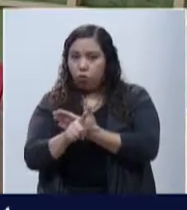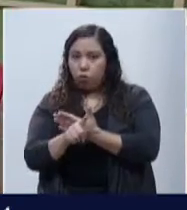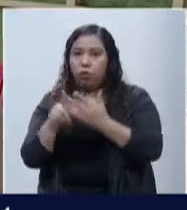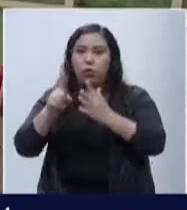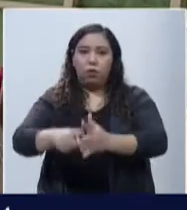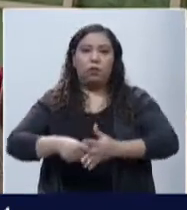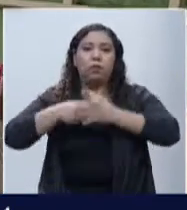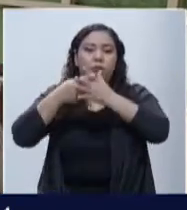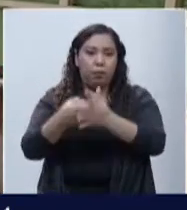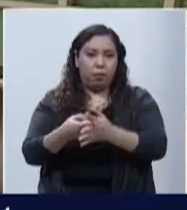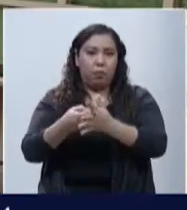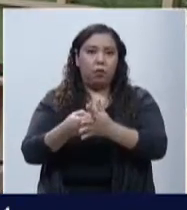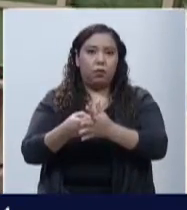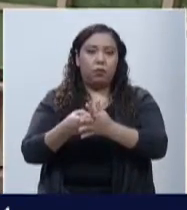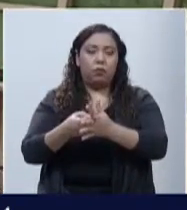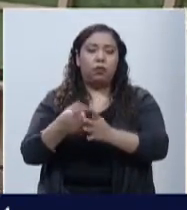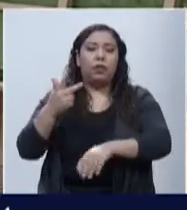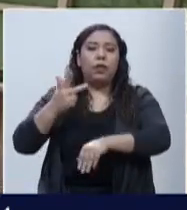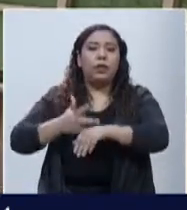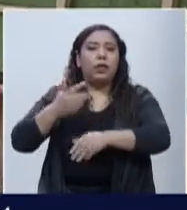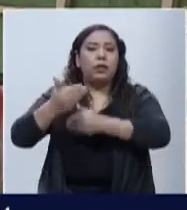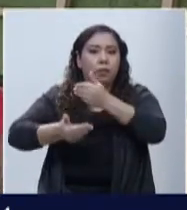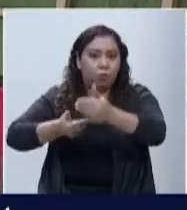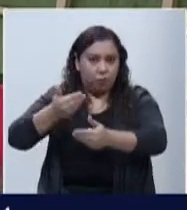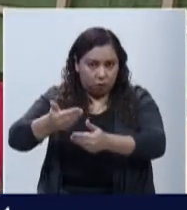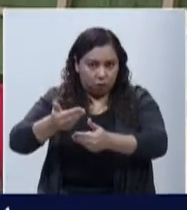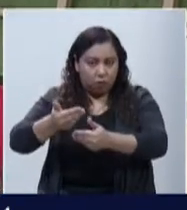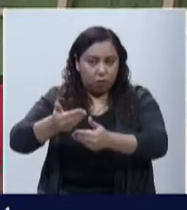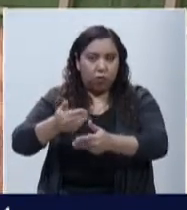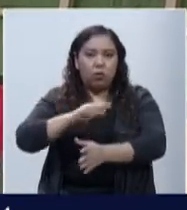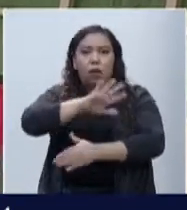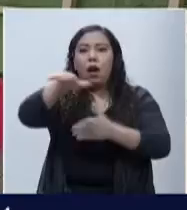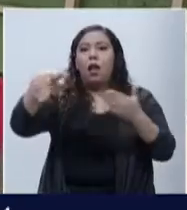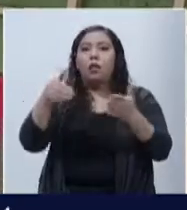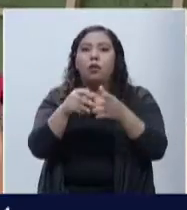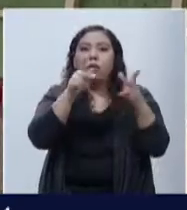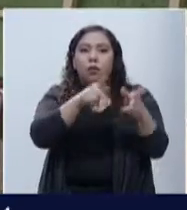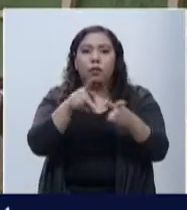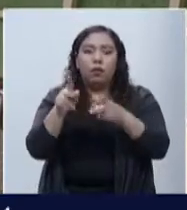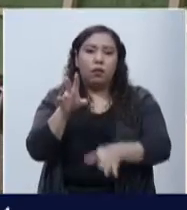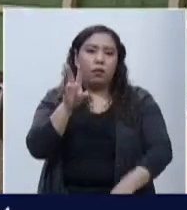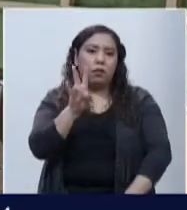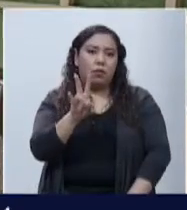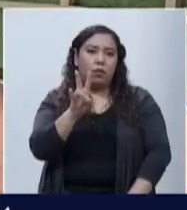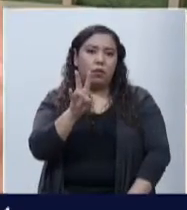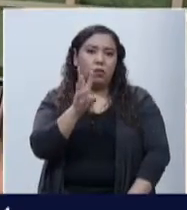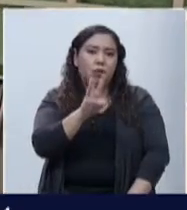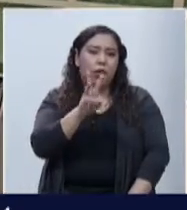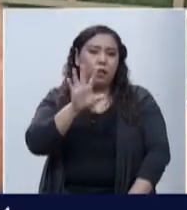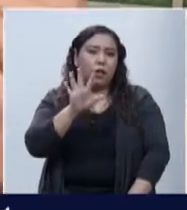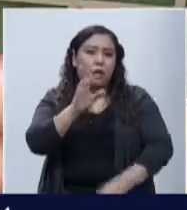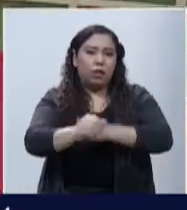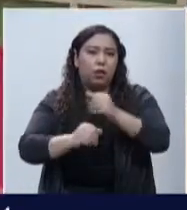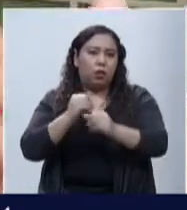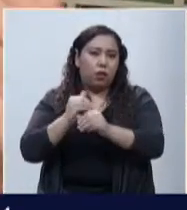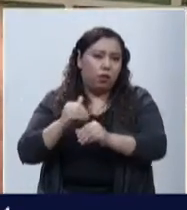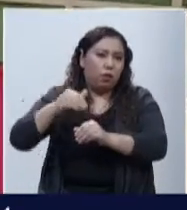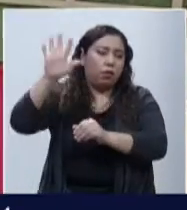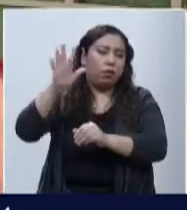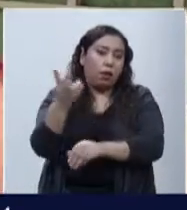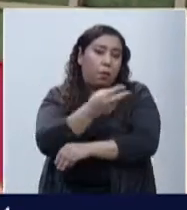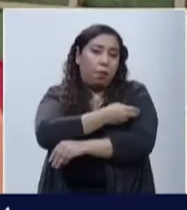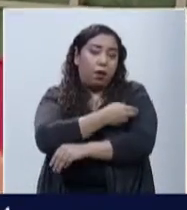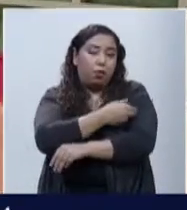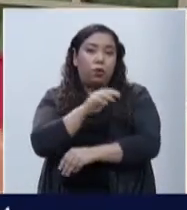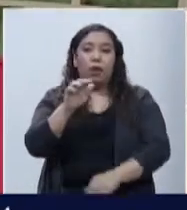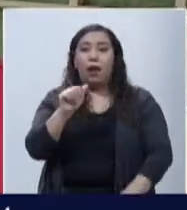la tercera fase de la quinta jornada que es vacunar a todos los adultos mayores arriba de 65 años con vacunas transgénica porque todavía en la cuarta